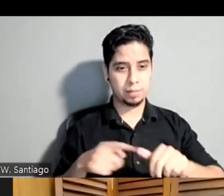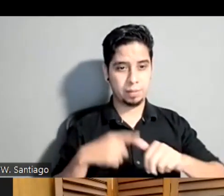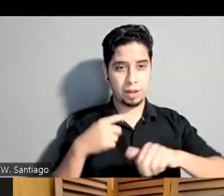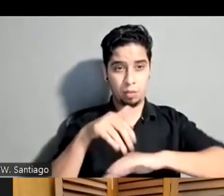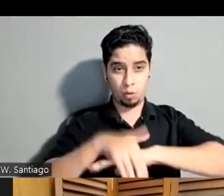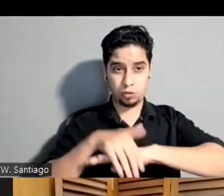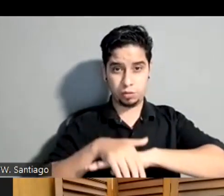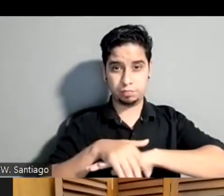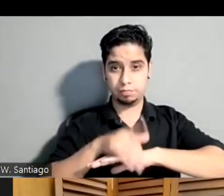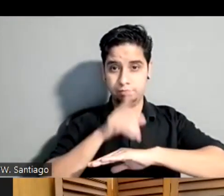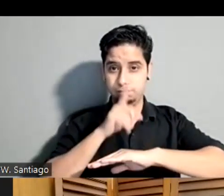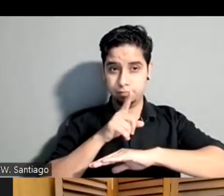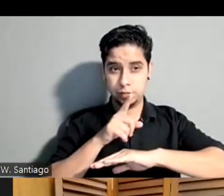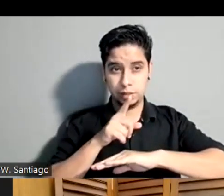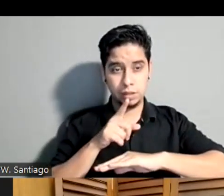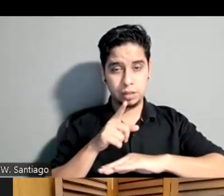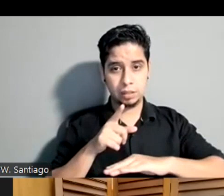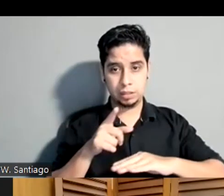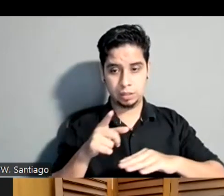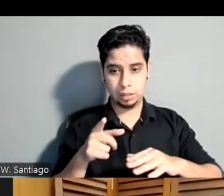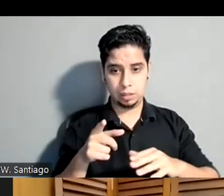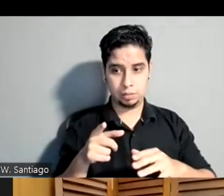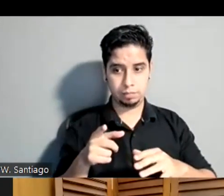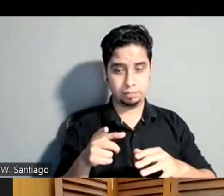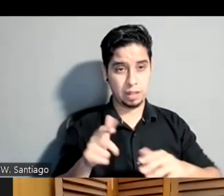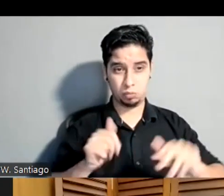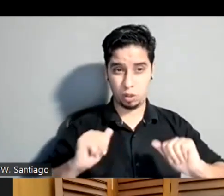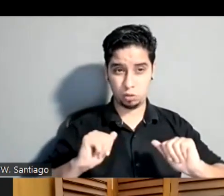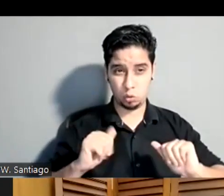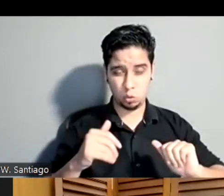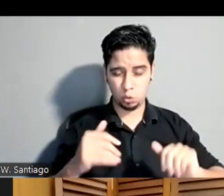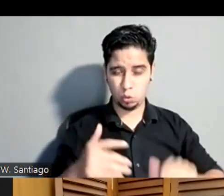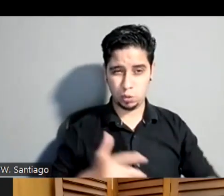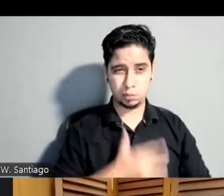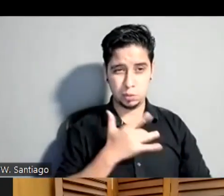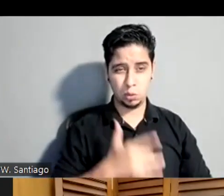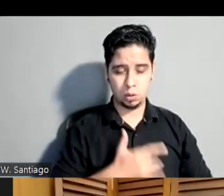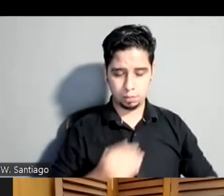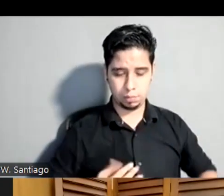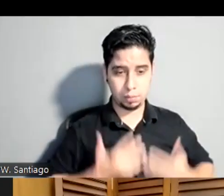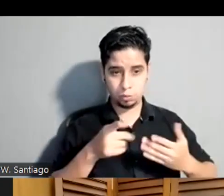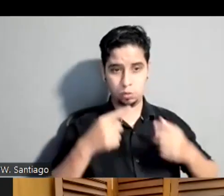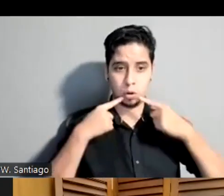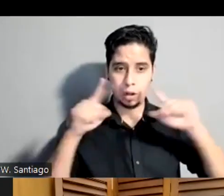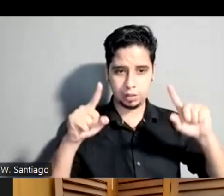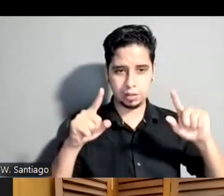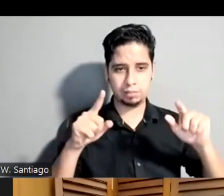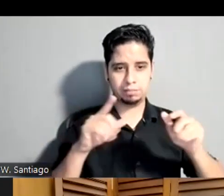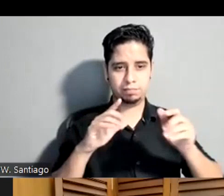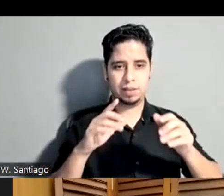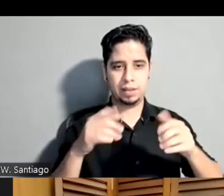Y era bien, bien emotivo, ¿no? O sea, lograr eso. Y lo lograste. Así que reto